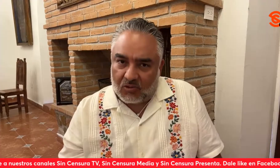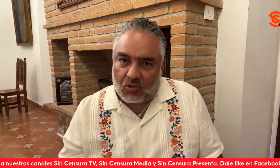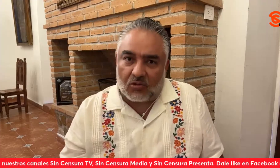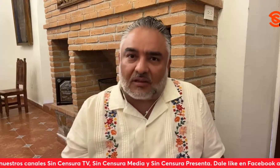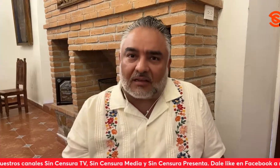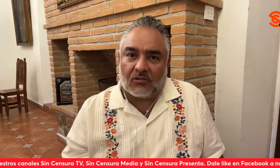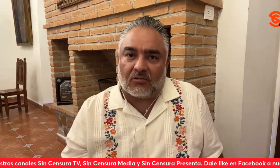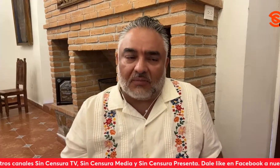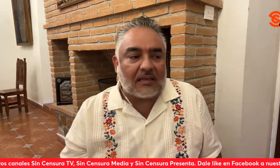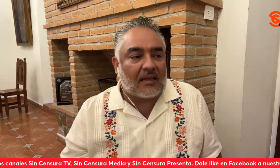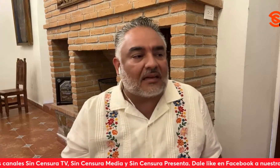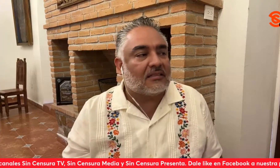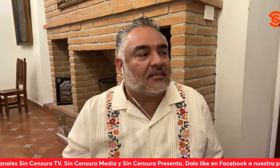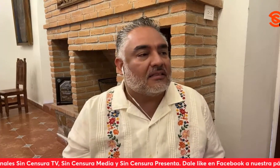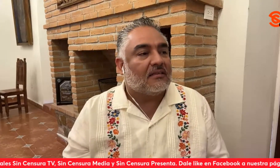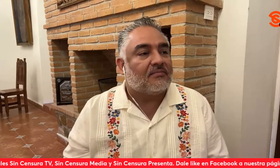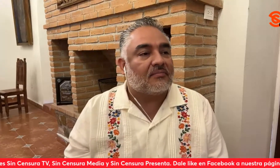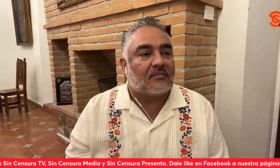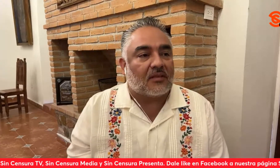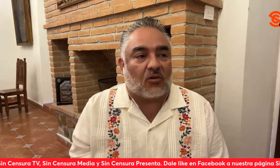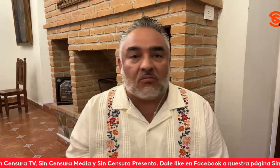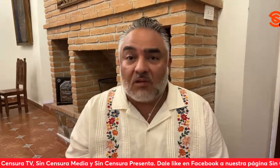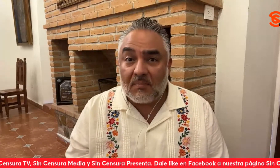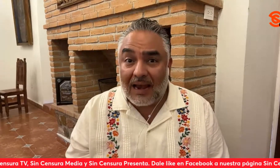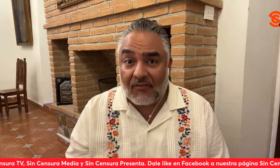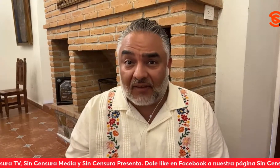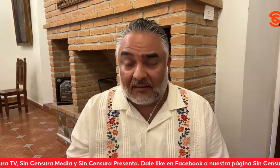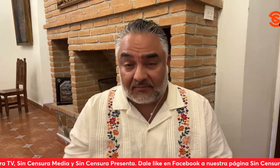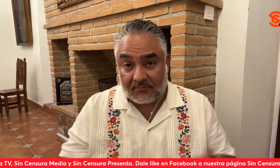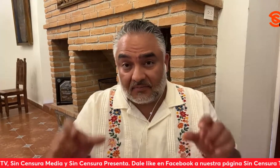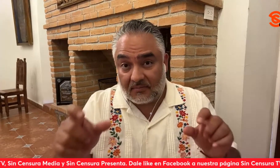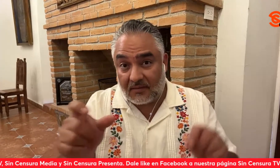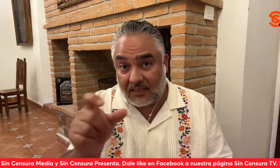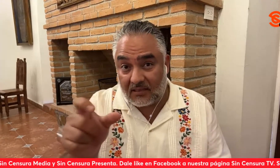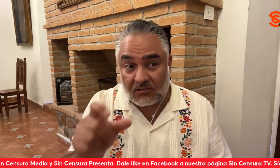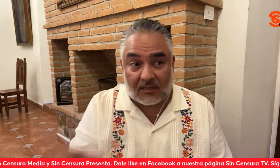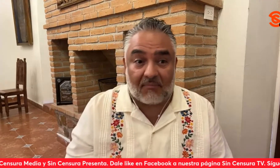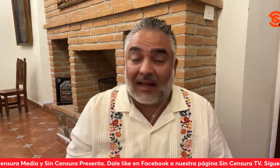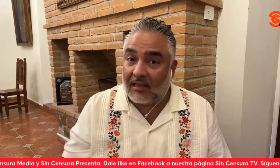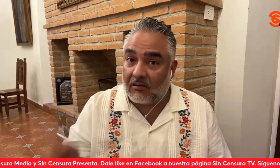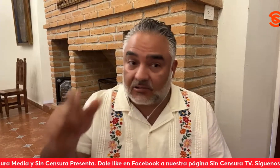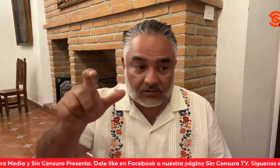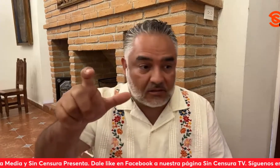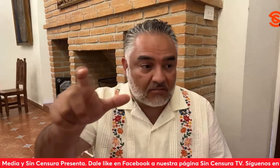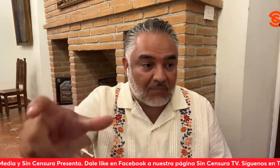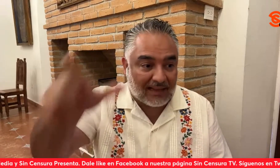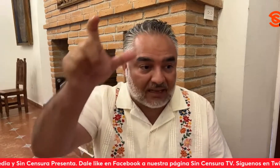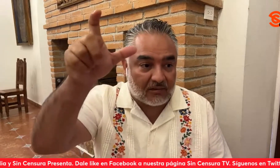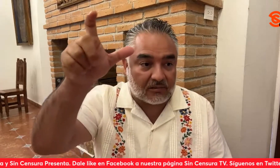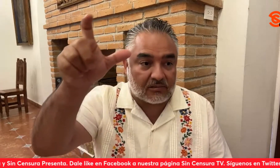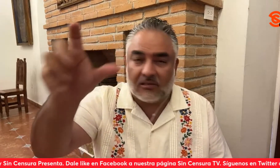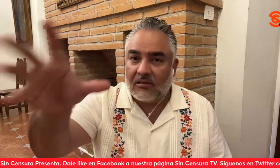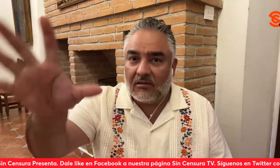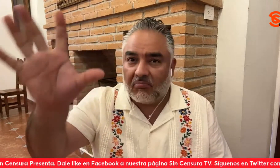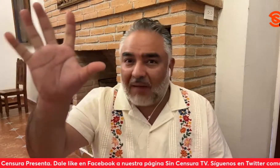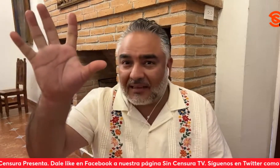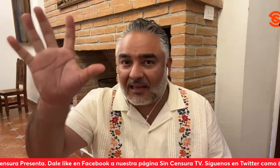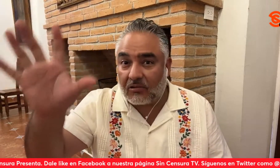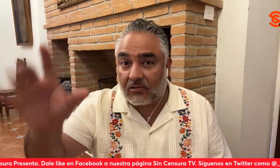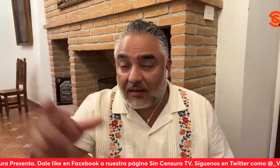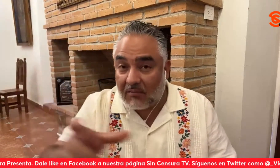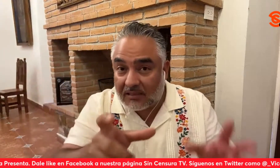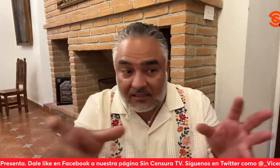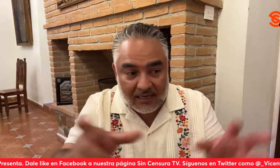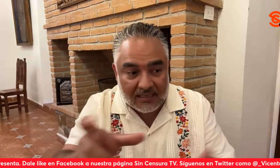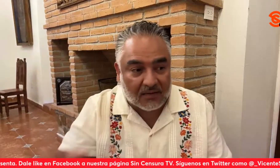tiene muchos contactos militares, con muy mala fe de esto de mátalos, mátalos,